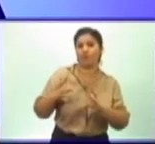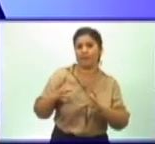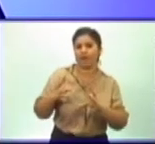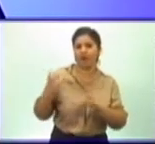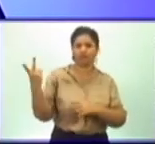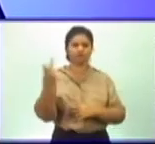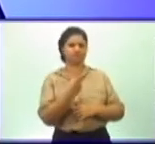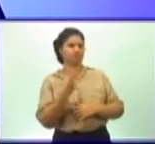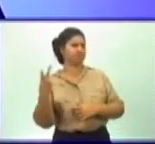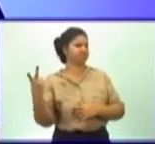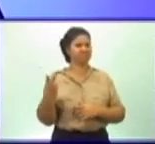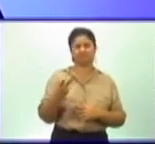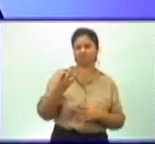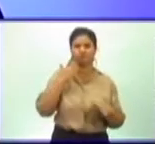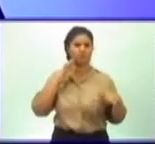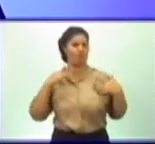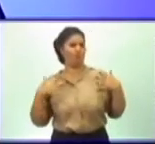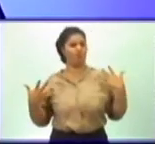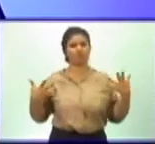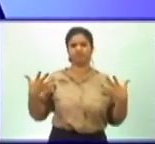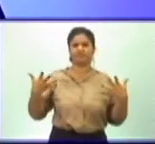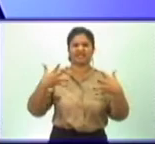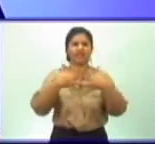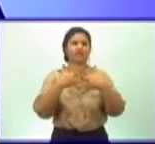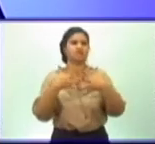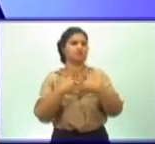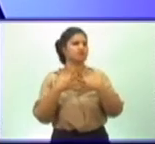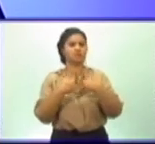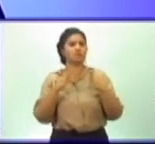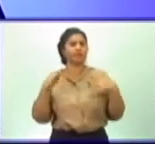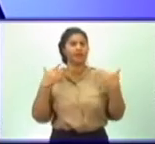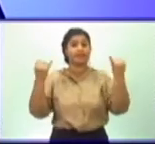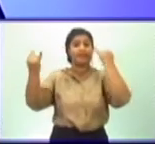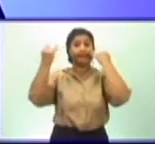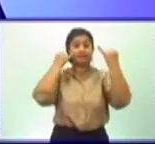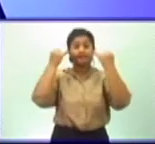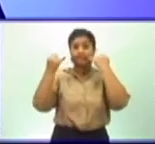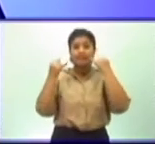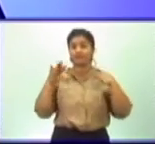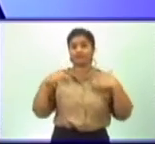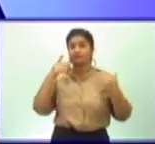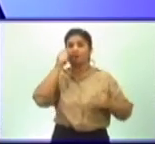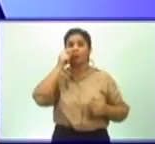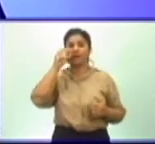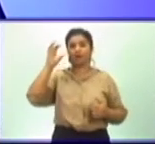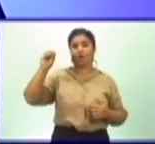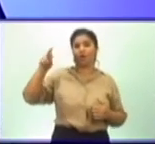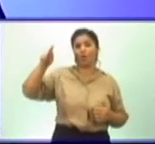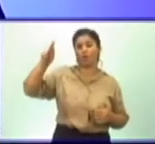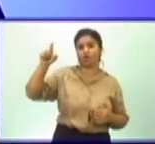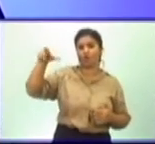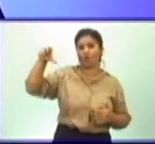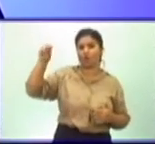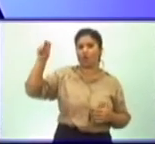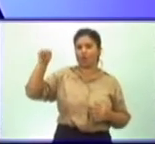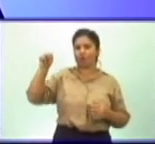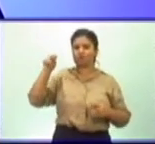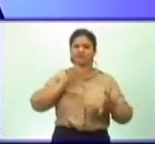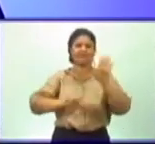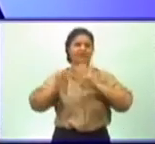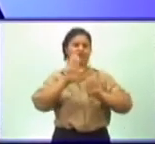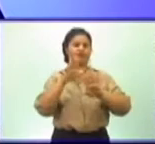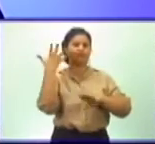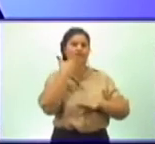cuánta presión, cuánto interés hace Orgón por Tartufo? Evidentemente ustedes pudieron llegar